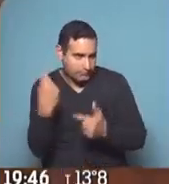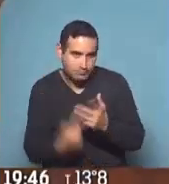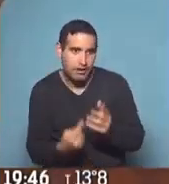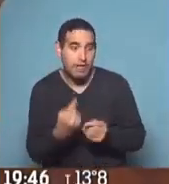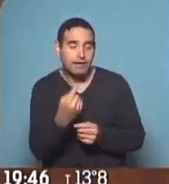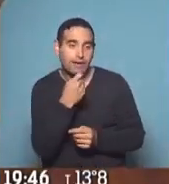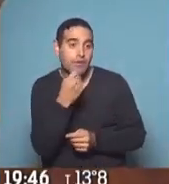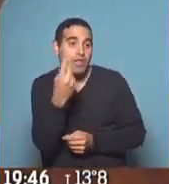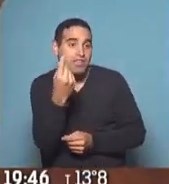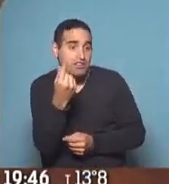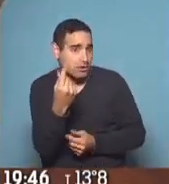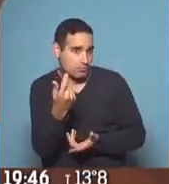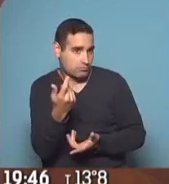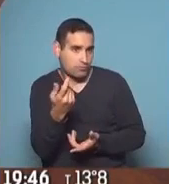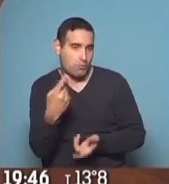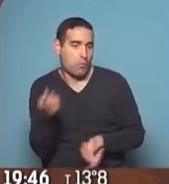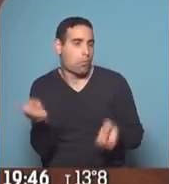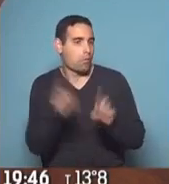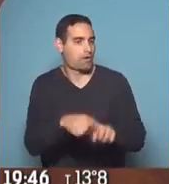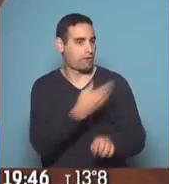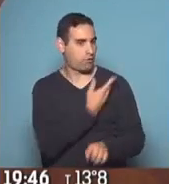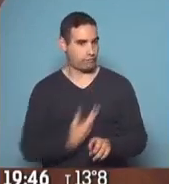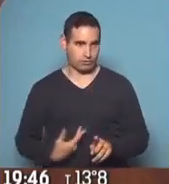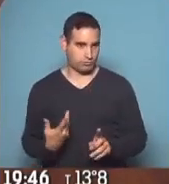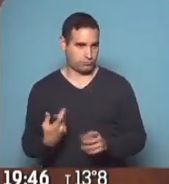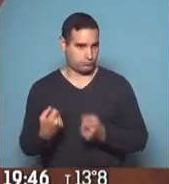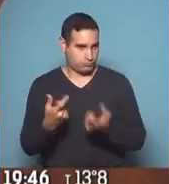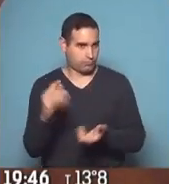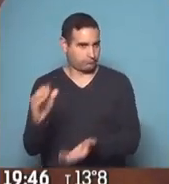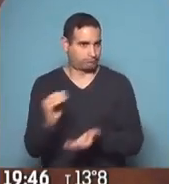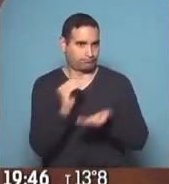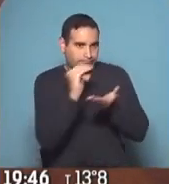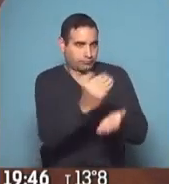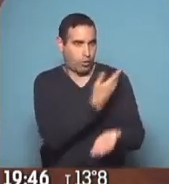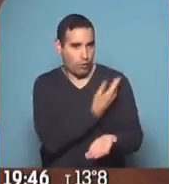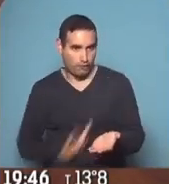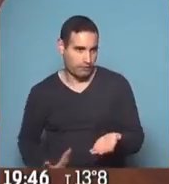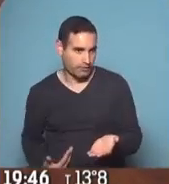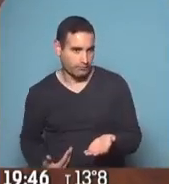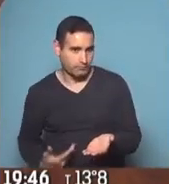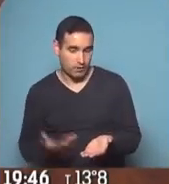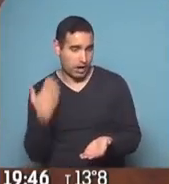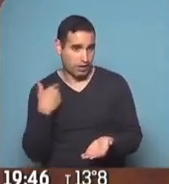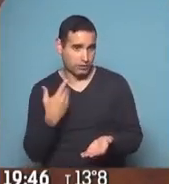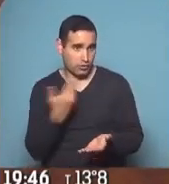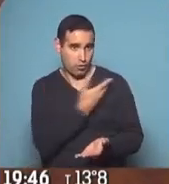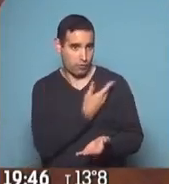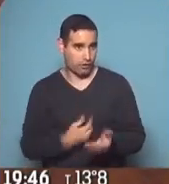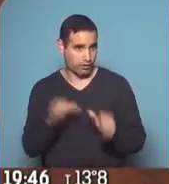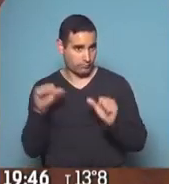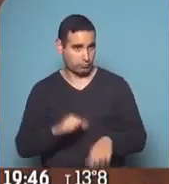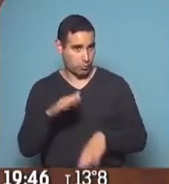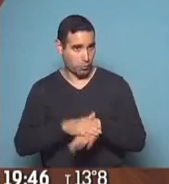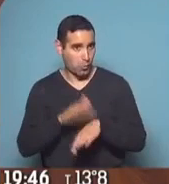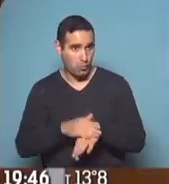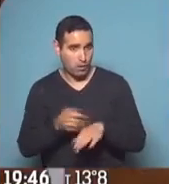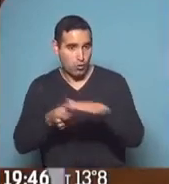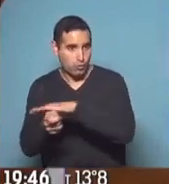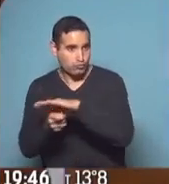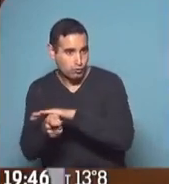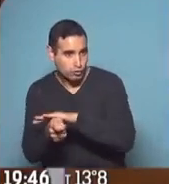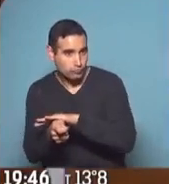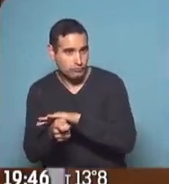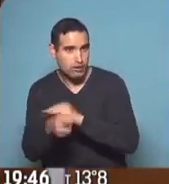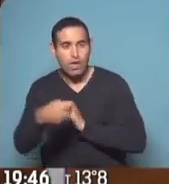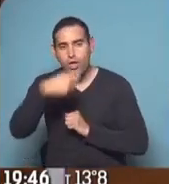vas como son fruto la corrupción vuelven al estado que fue el que salió perjudicado con el acto de corrupción cuando son bienes frutos el narcotráfico